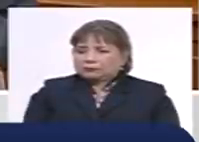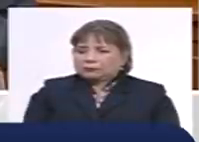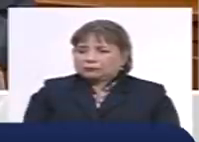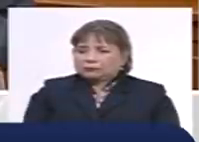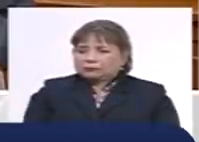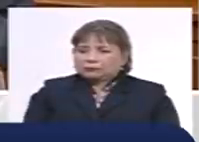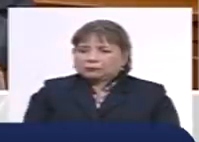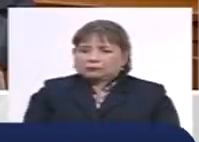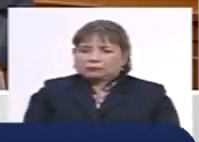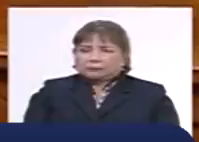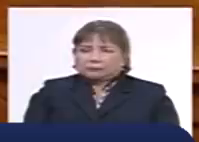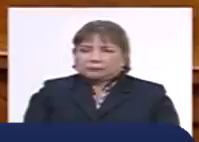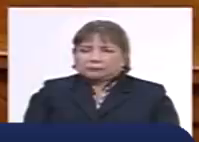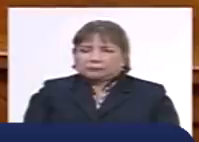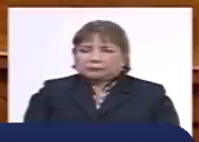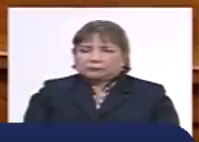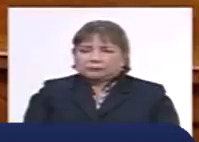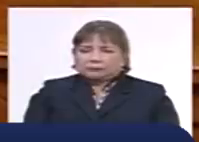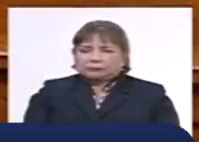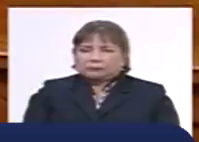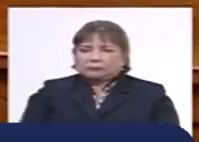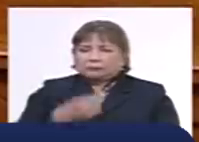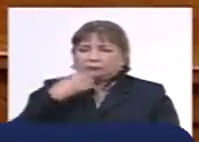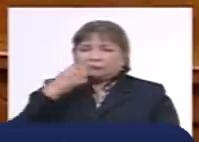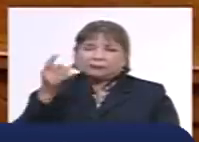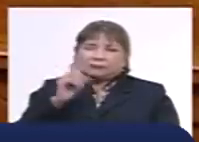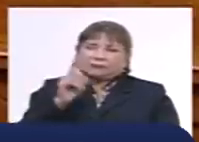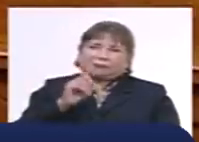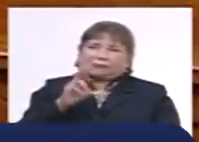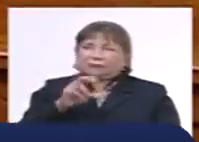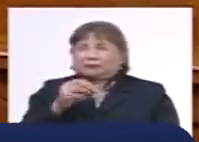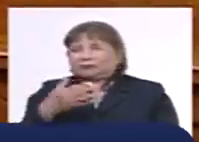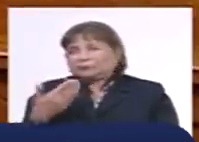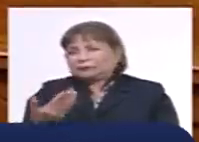Continúe, por favor, continúe. Se dice que no hay...